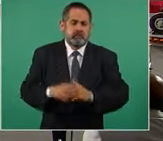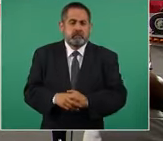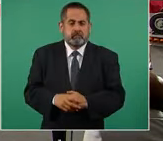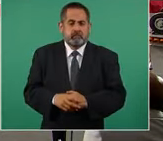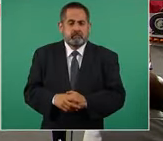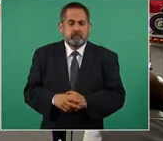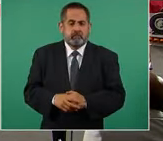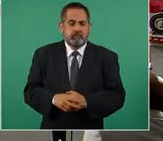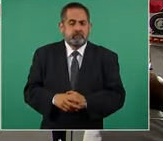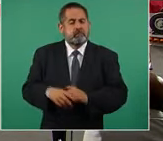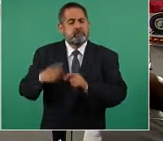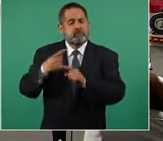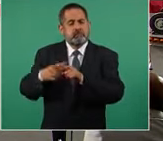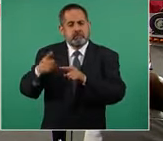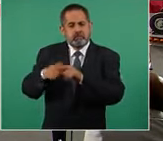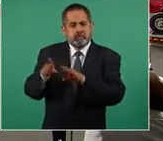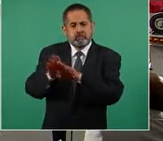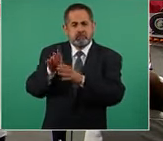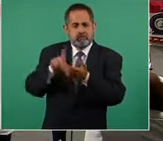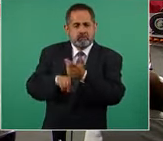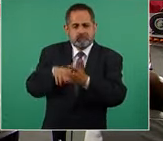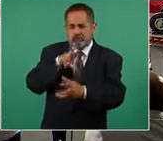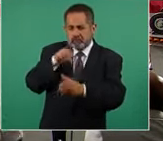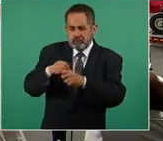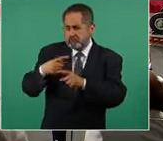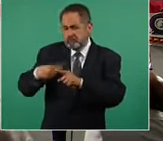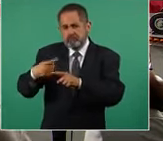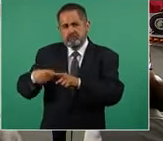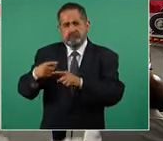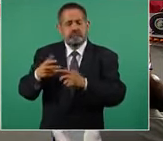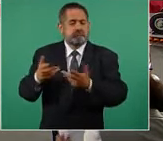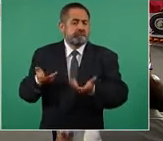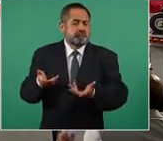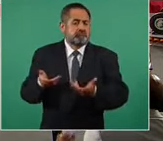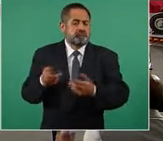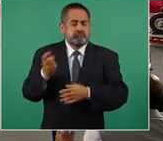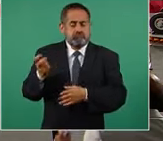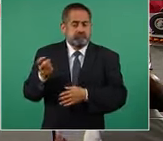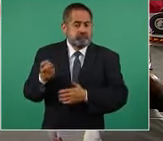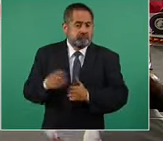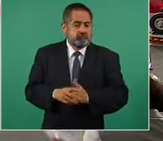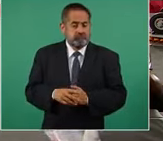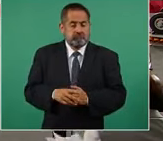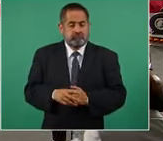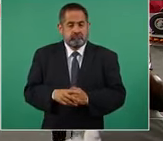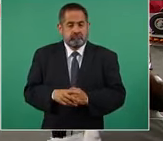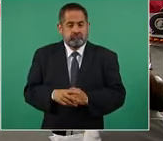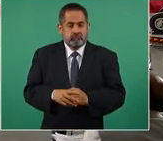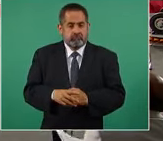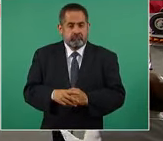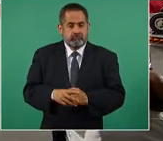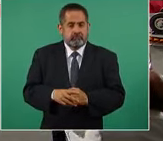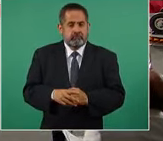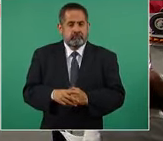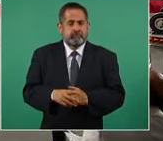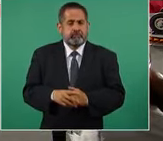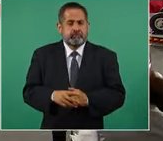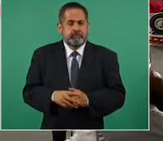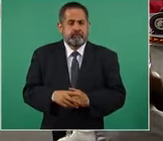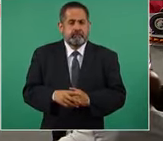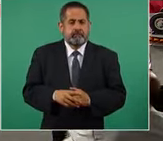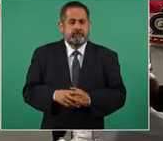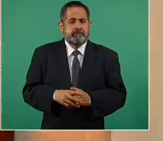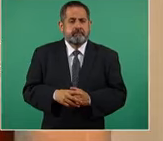Hay distintos tipos de composición. Esta que son viendo de frente, la que